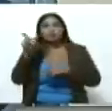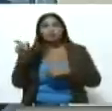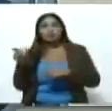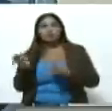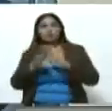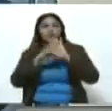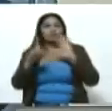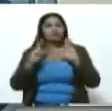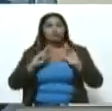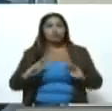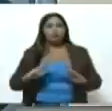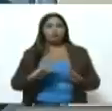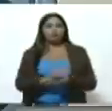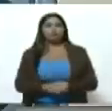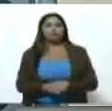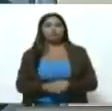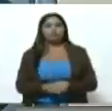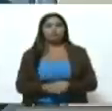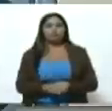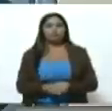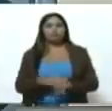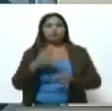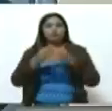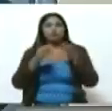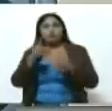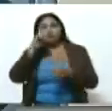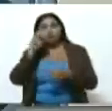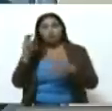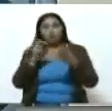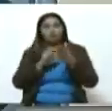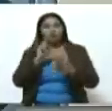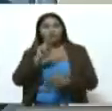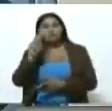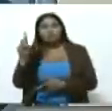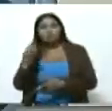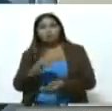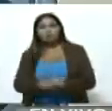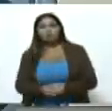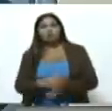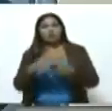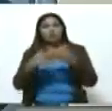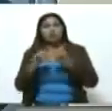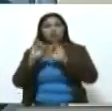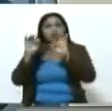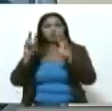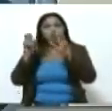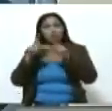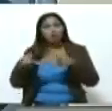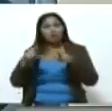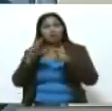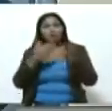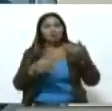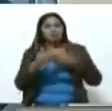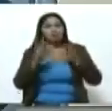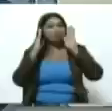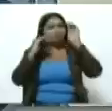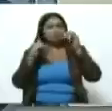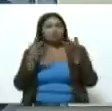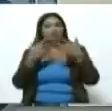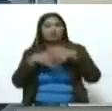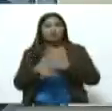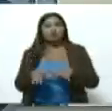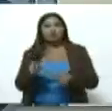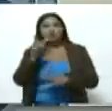derechos humanos. En septiembre del año 2021 inauguramos la nueva sede del Servicio de Abordaje Integral a